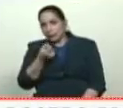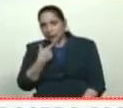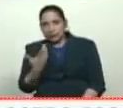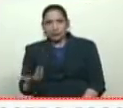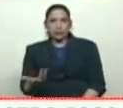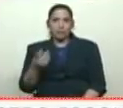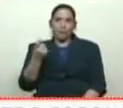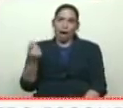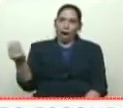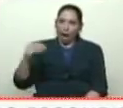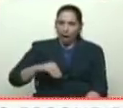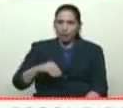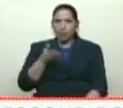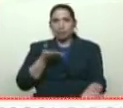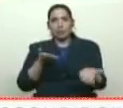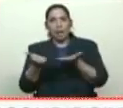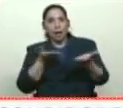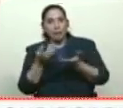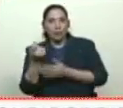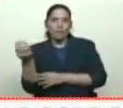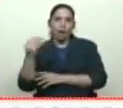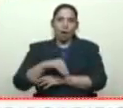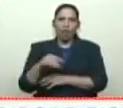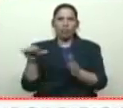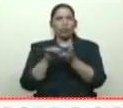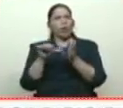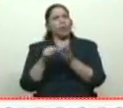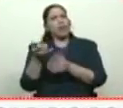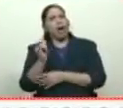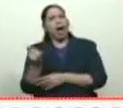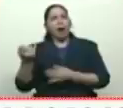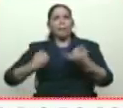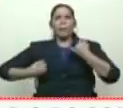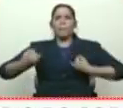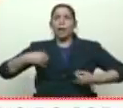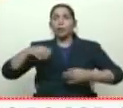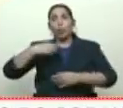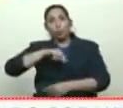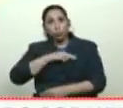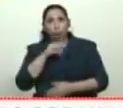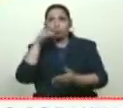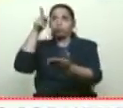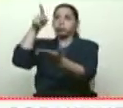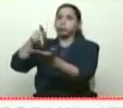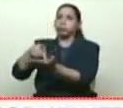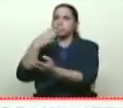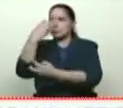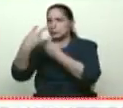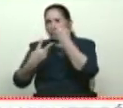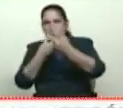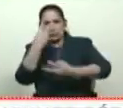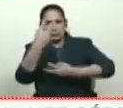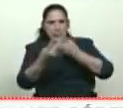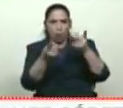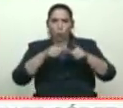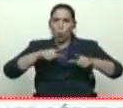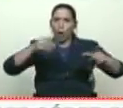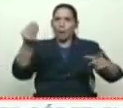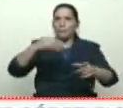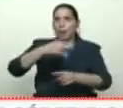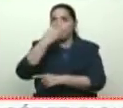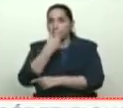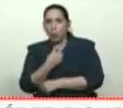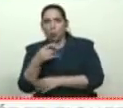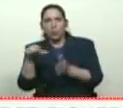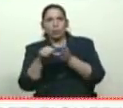están afectadas por los servicios. ¿Dónde están esas víctimas? Nosotros vamos a ir a los sitios más pobres, estamos yendo a los sitios de más pobres, los sitios